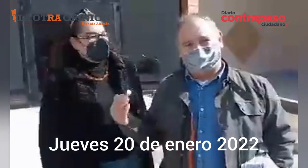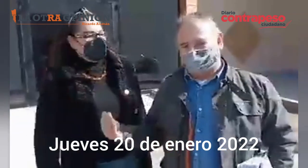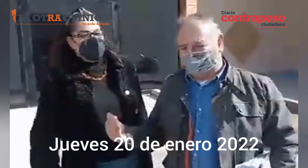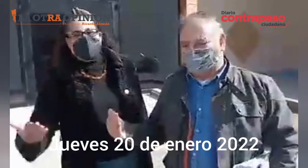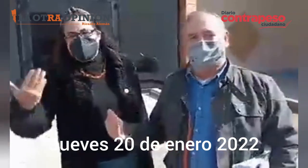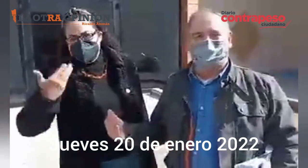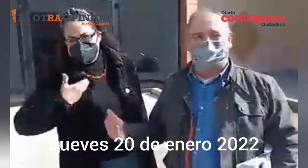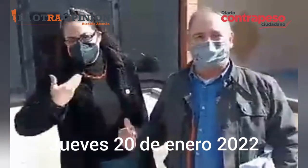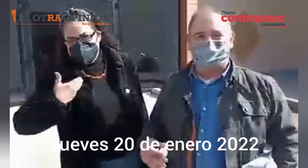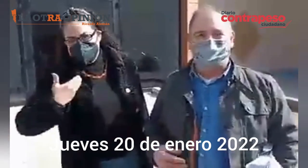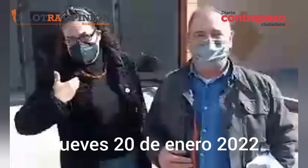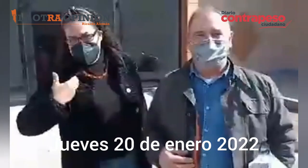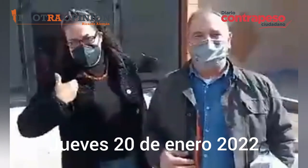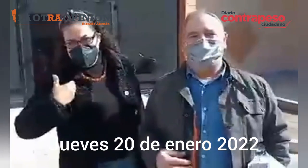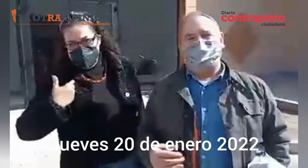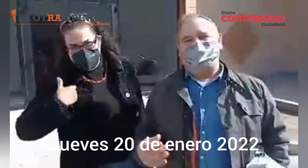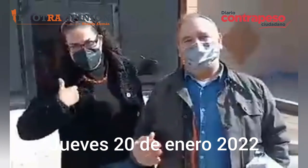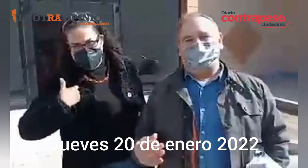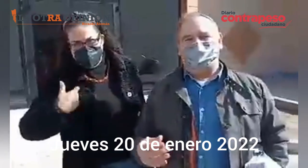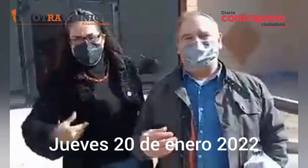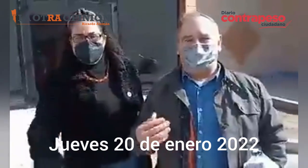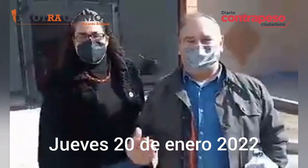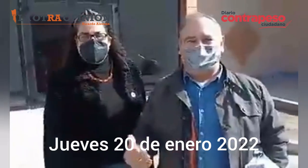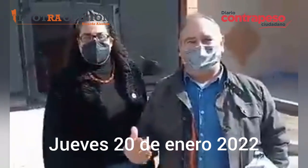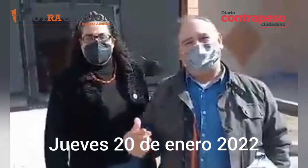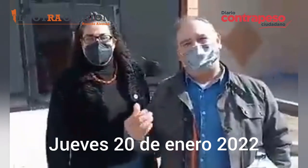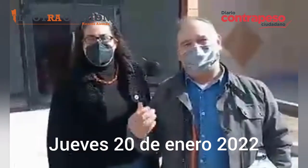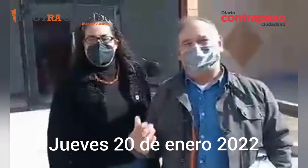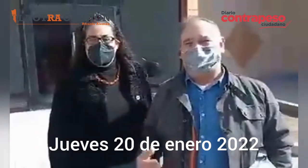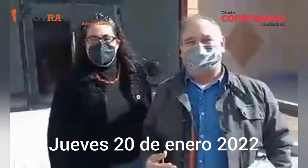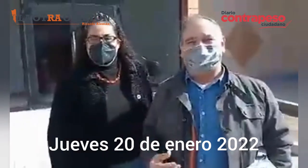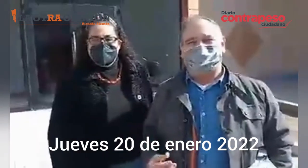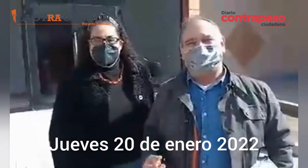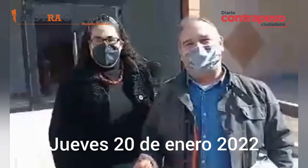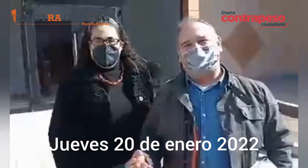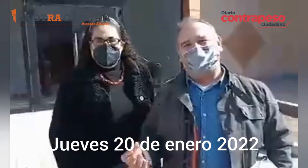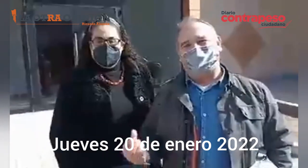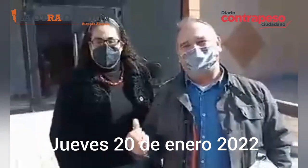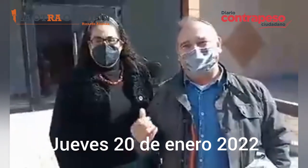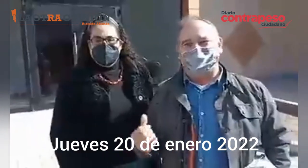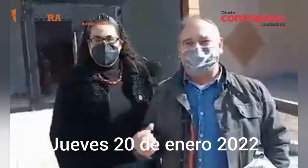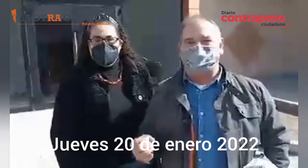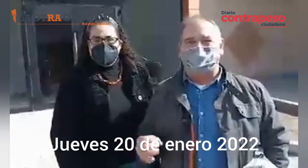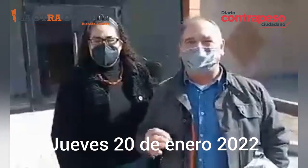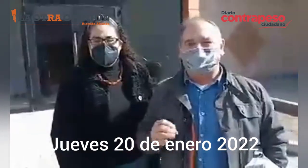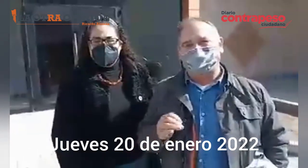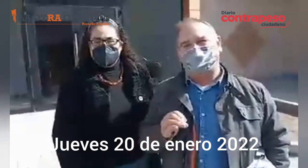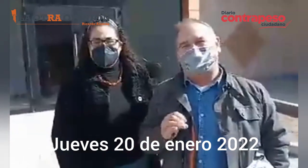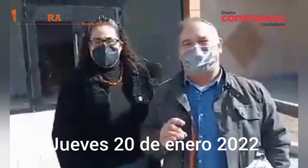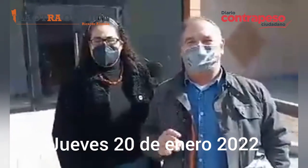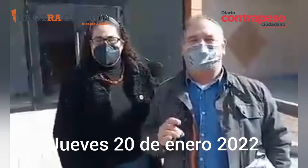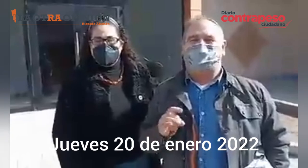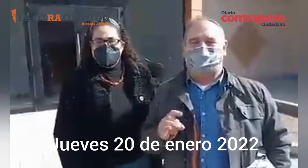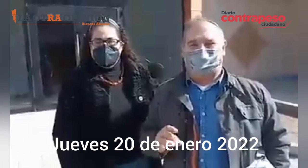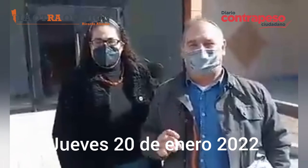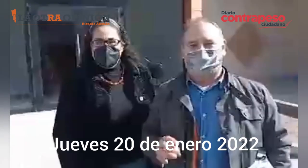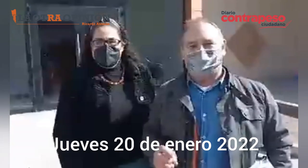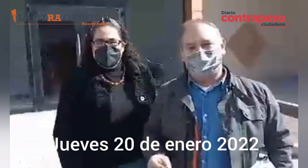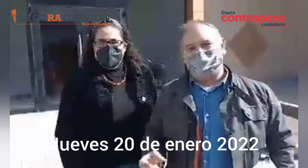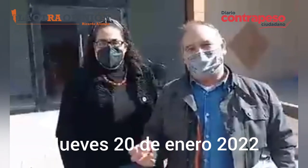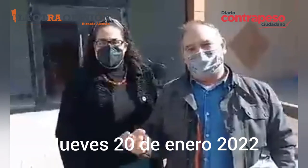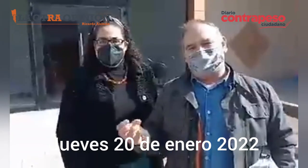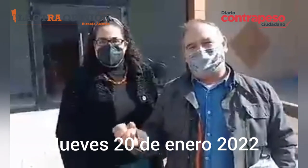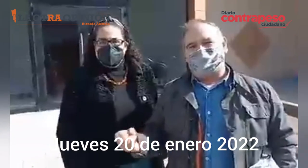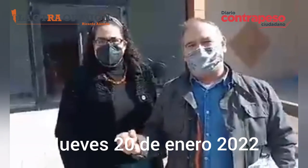a la hoy actora, para efectos, y se le va a requerir a la empresa para que le entregue todos los documentos